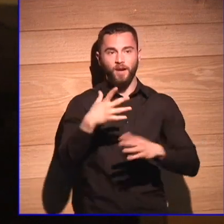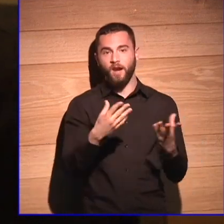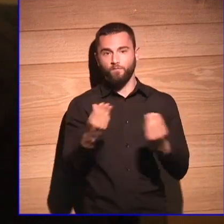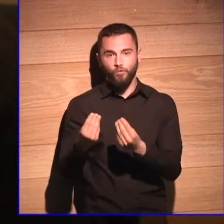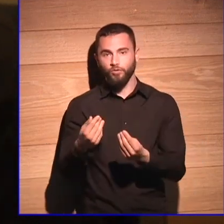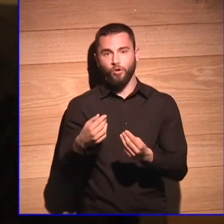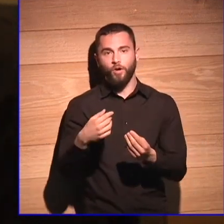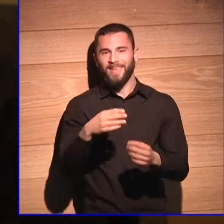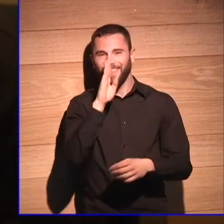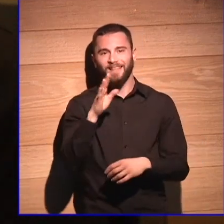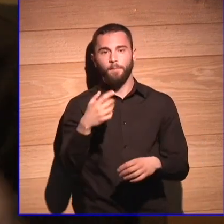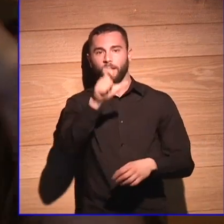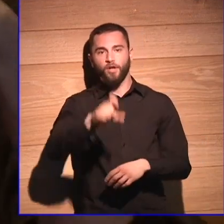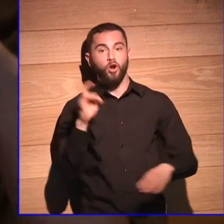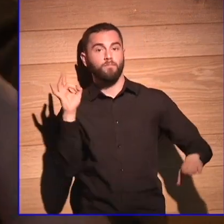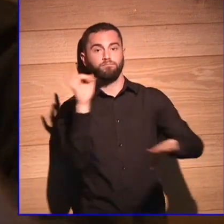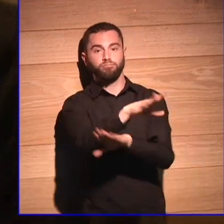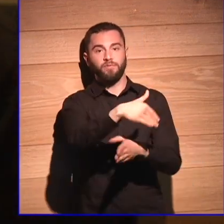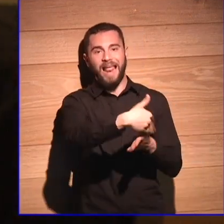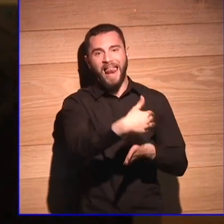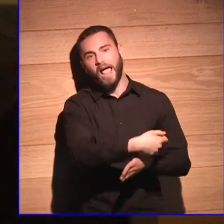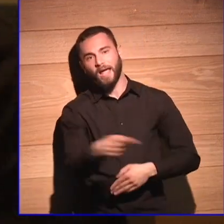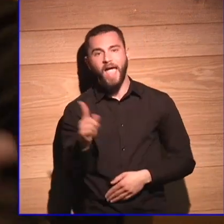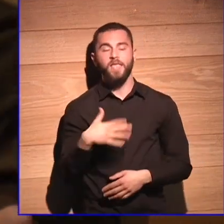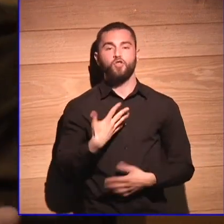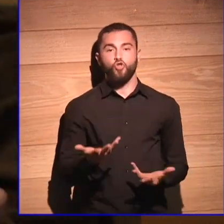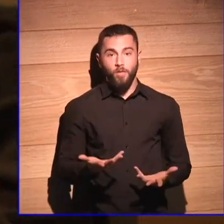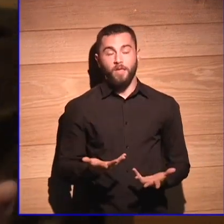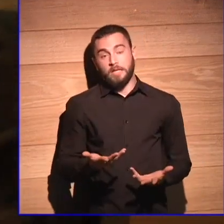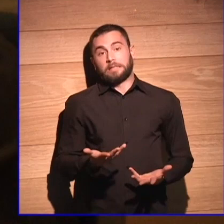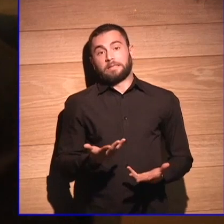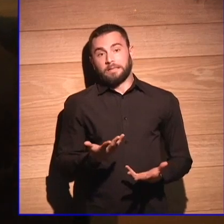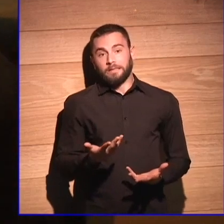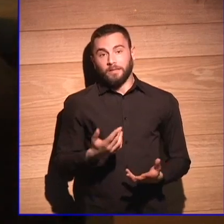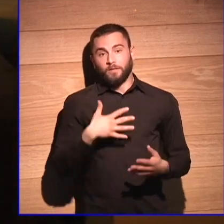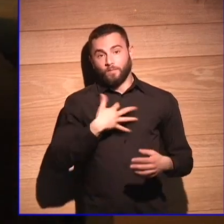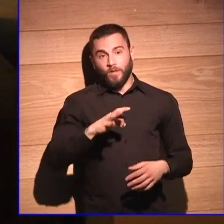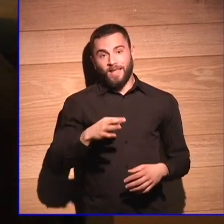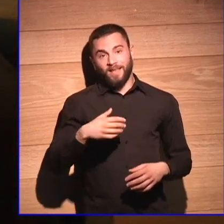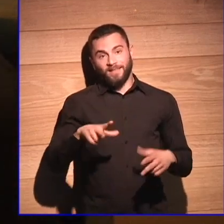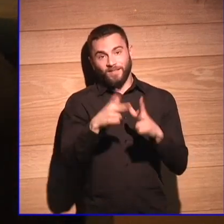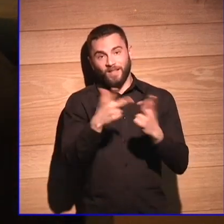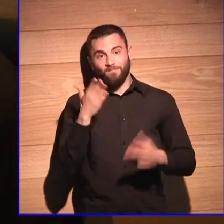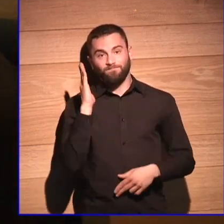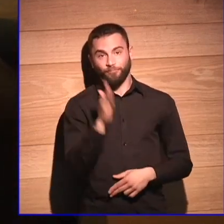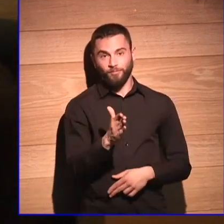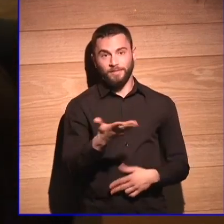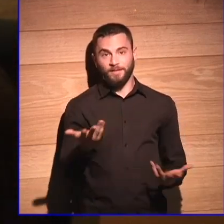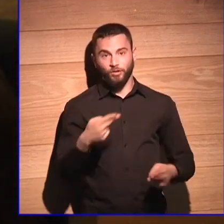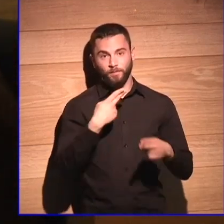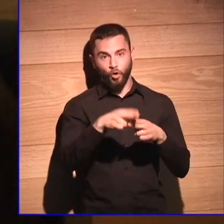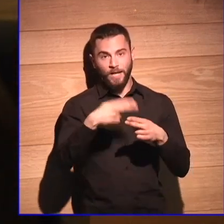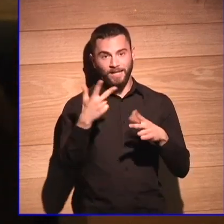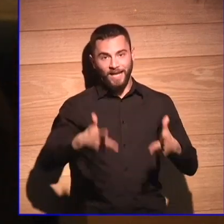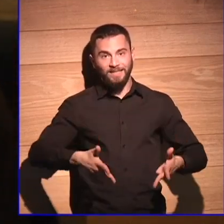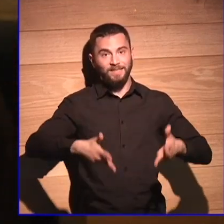calle. Entonces, eso creo que aumentaría mucho lo que has hablado de la fractura social. Entonces, creo que con políticas